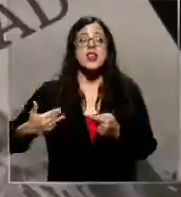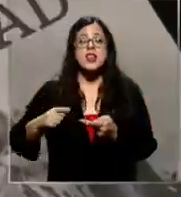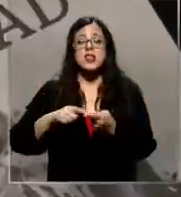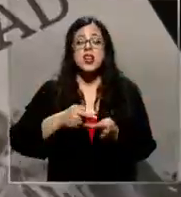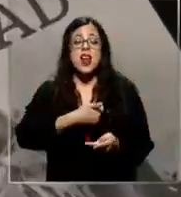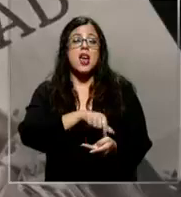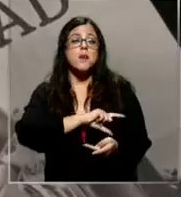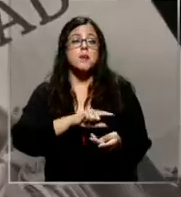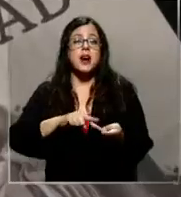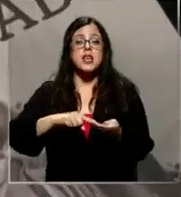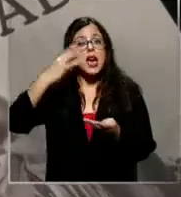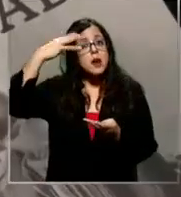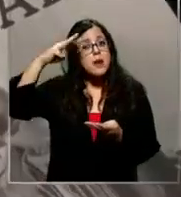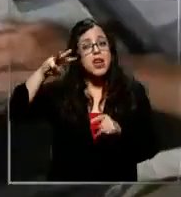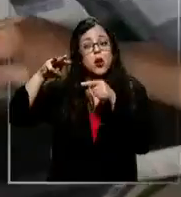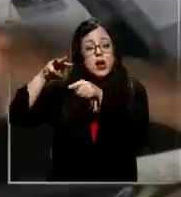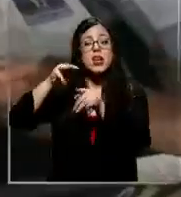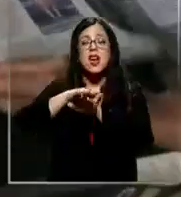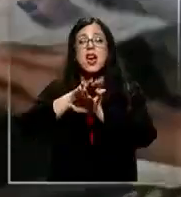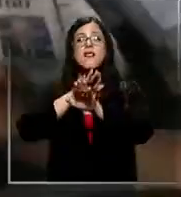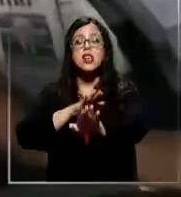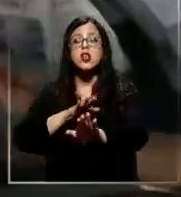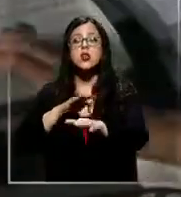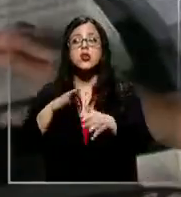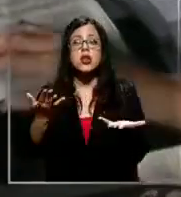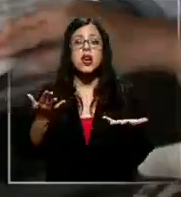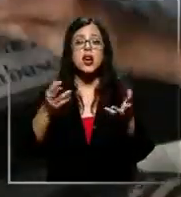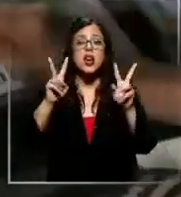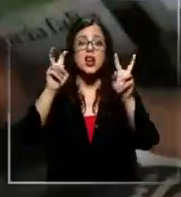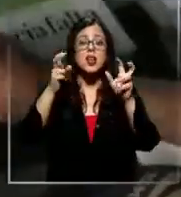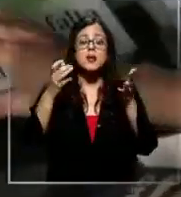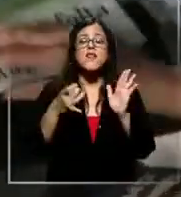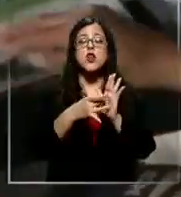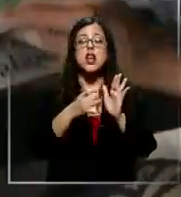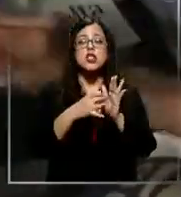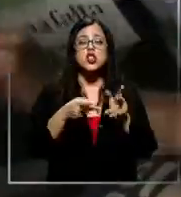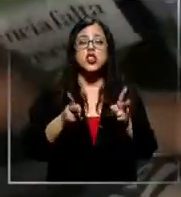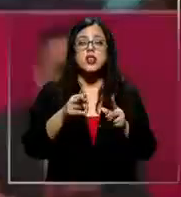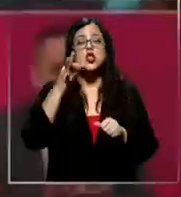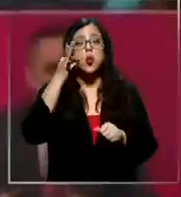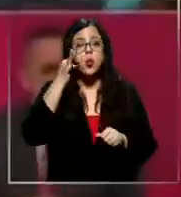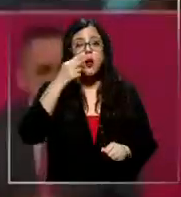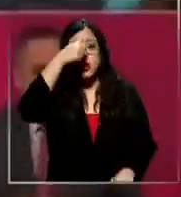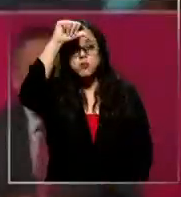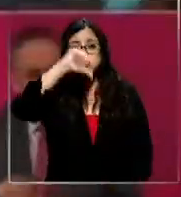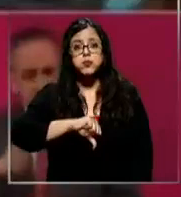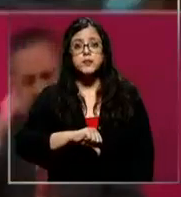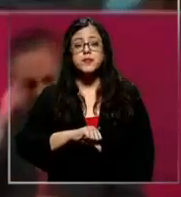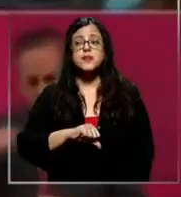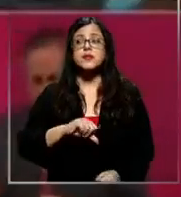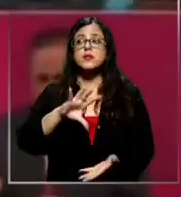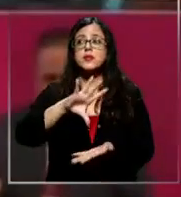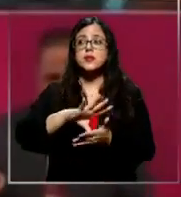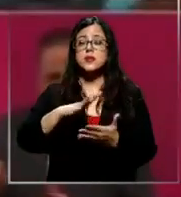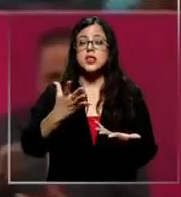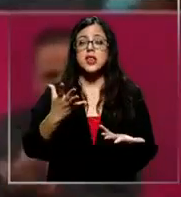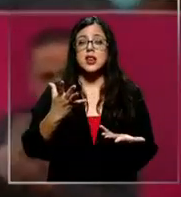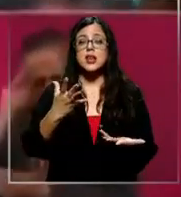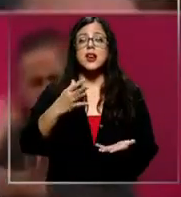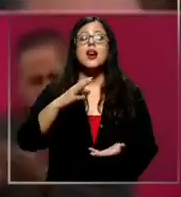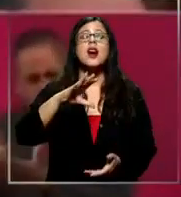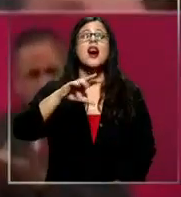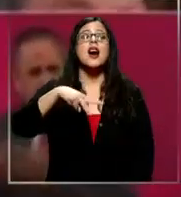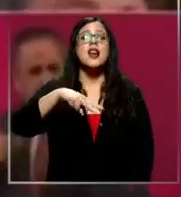aunque en este último su presidente evitó condenar las violaciones a los derechos humanos en Nicaragua. ¿Condena usted la violación a los